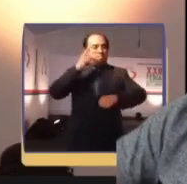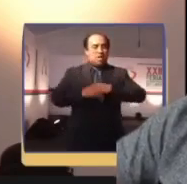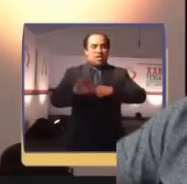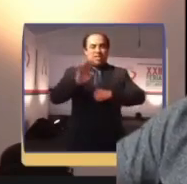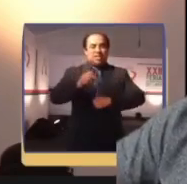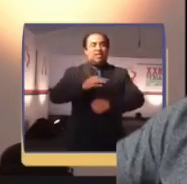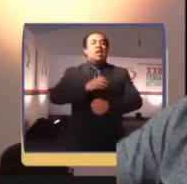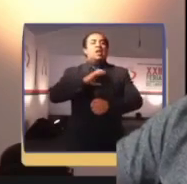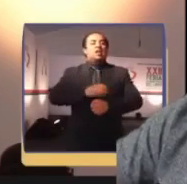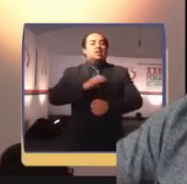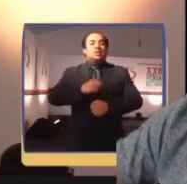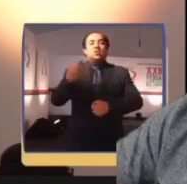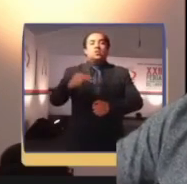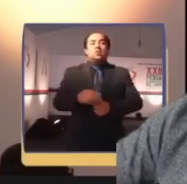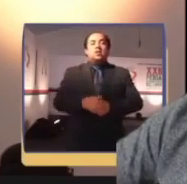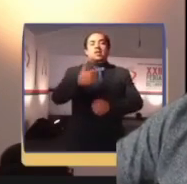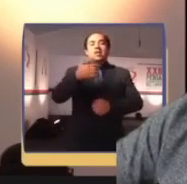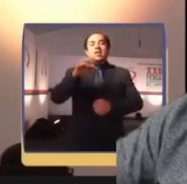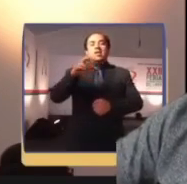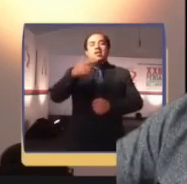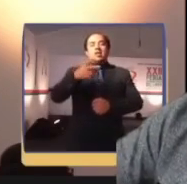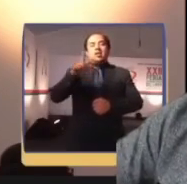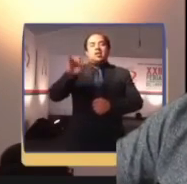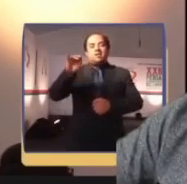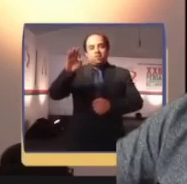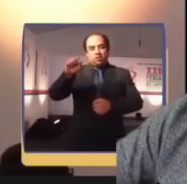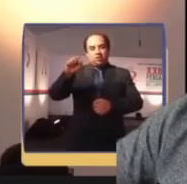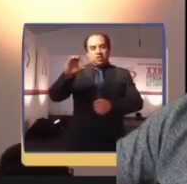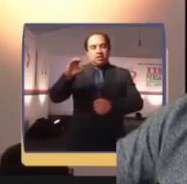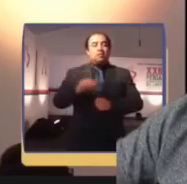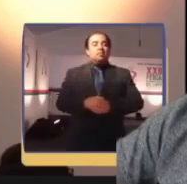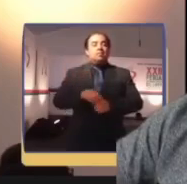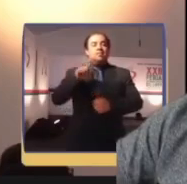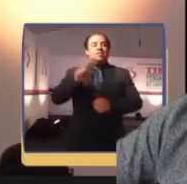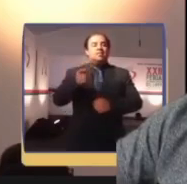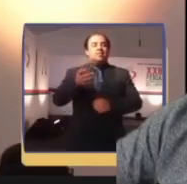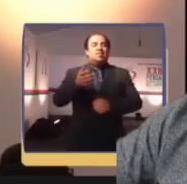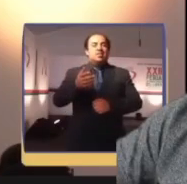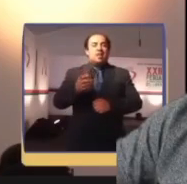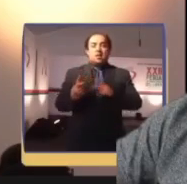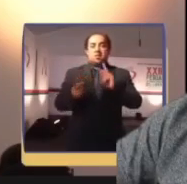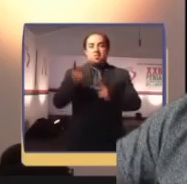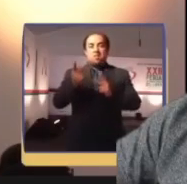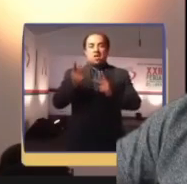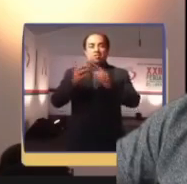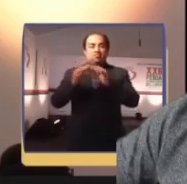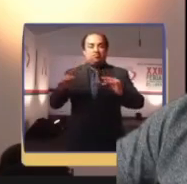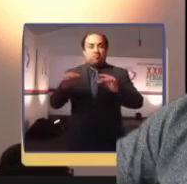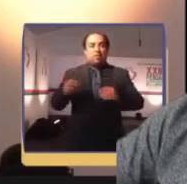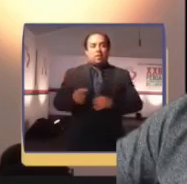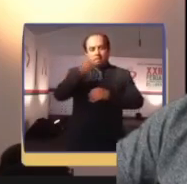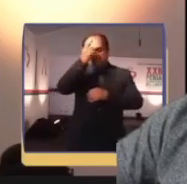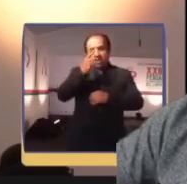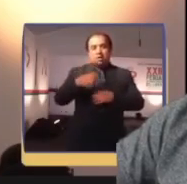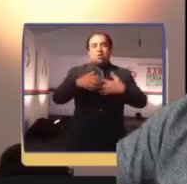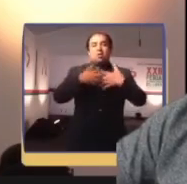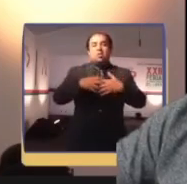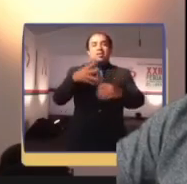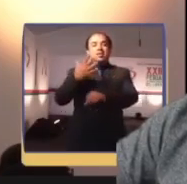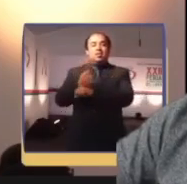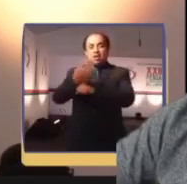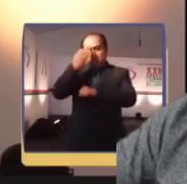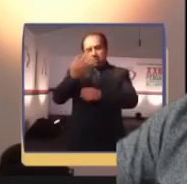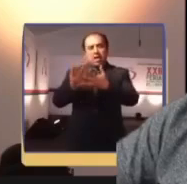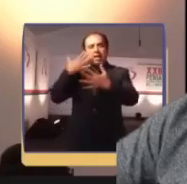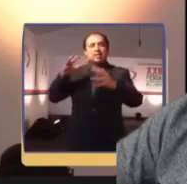cancerígeno que se llama glifosato glifosato es un herbicida que inventó una compañía de Estados Unidos en los tiempos de la guerra de